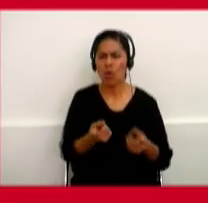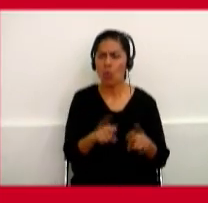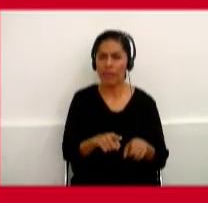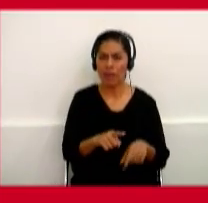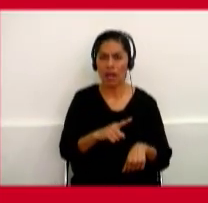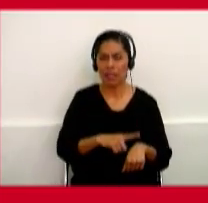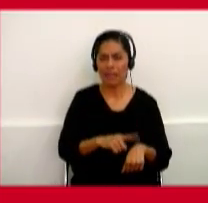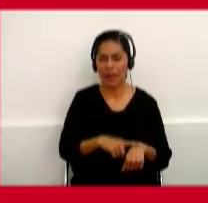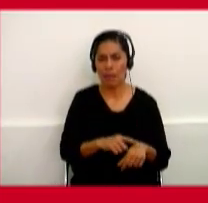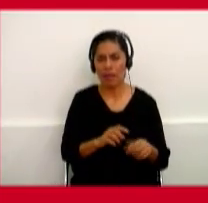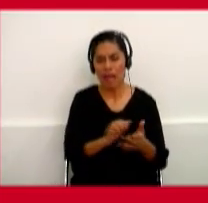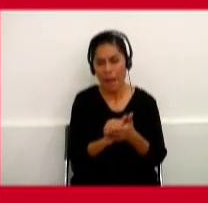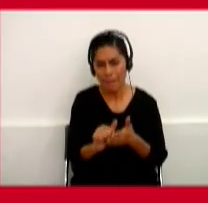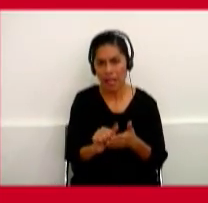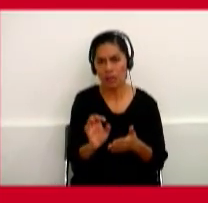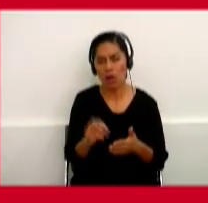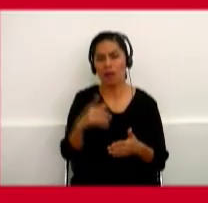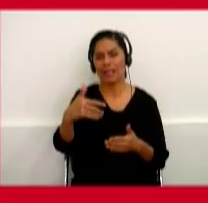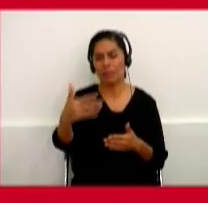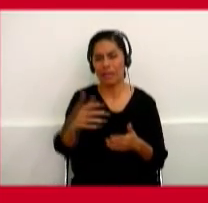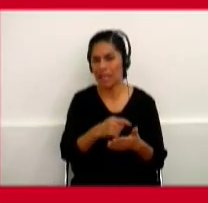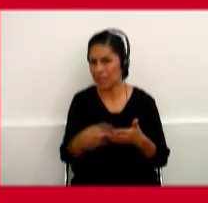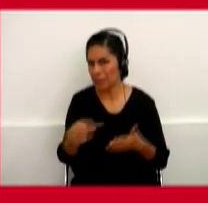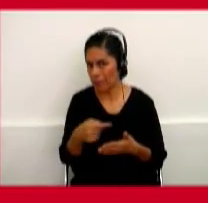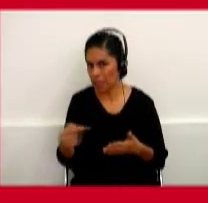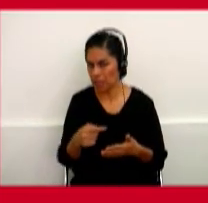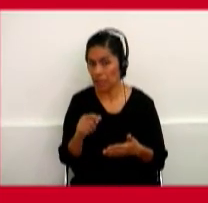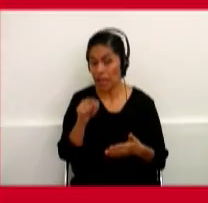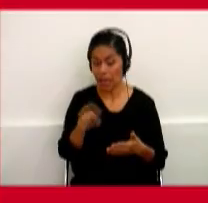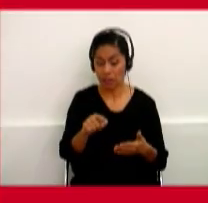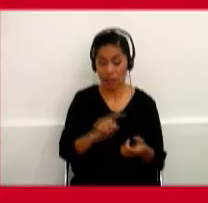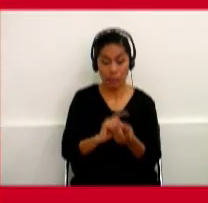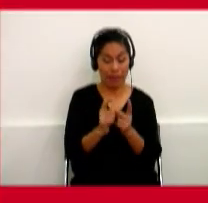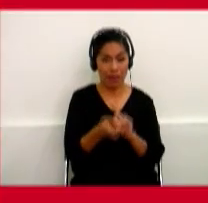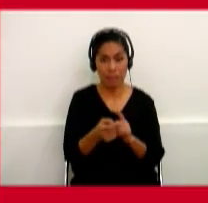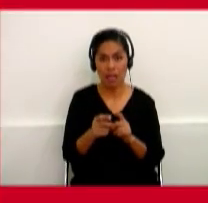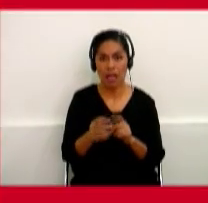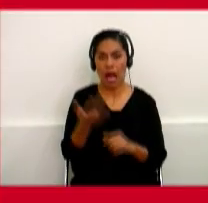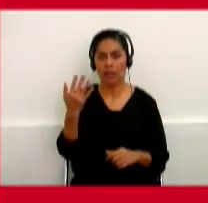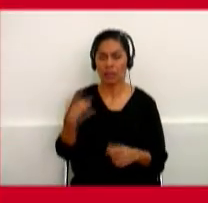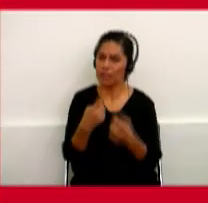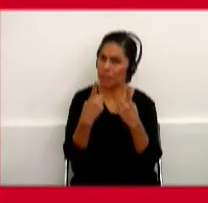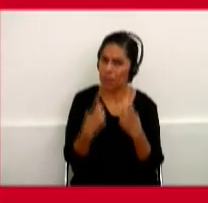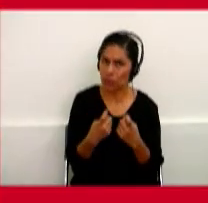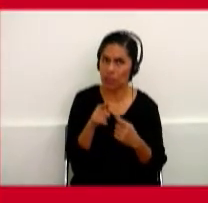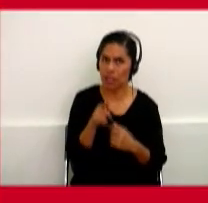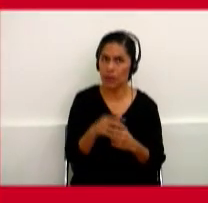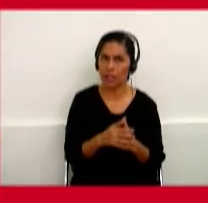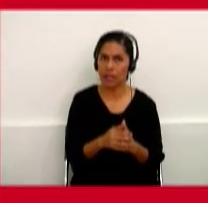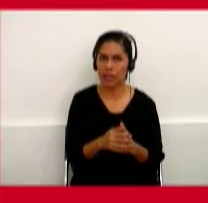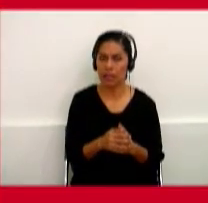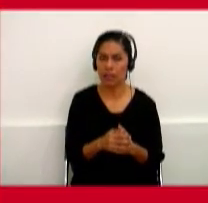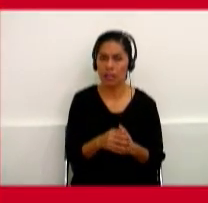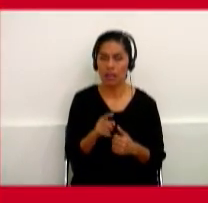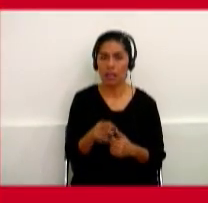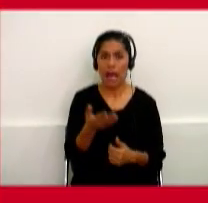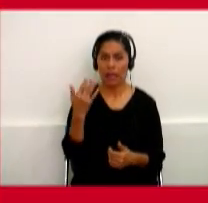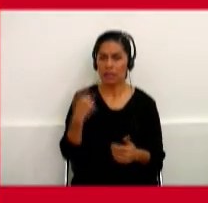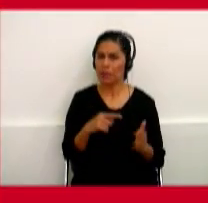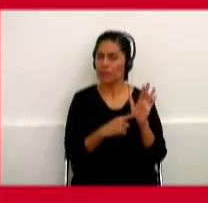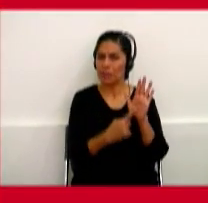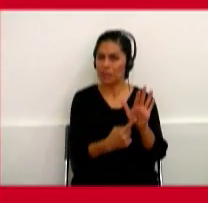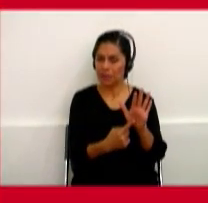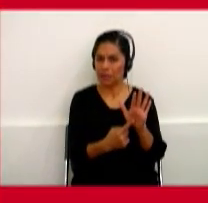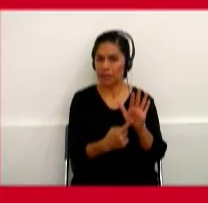Luego, el modelo no es transferible a otros camiones. Una consulta que apareció cuando estábamos presentando este modelo